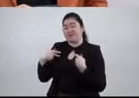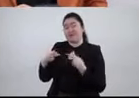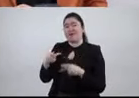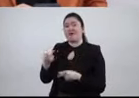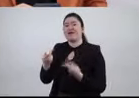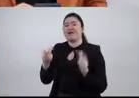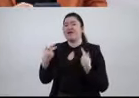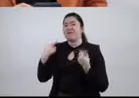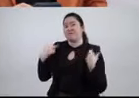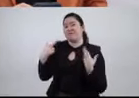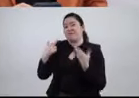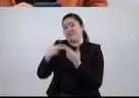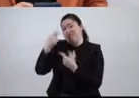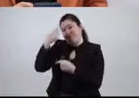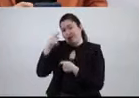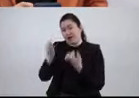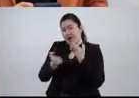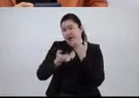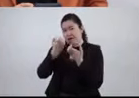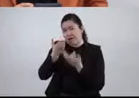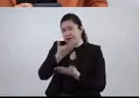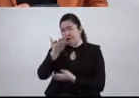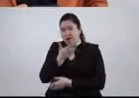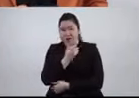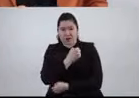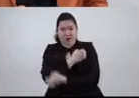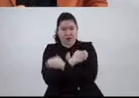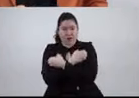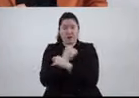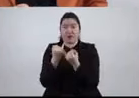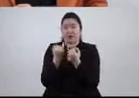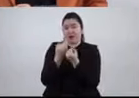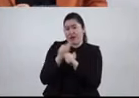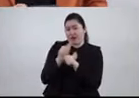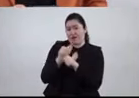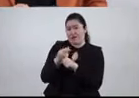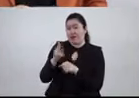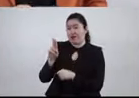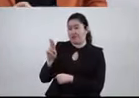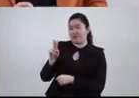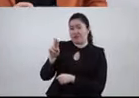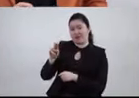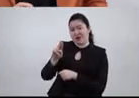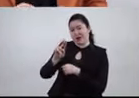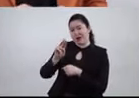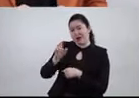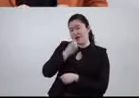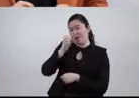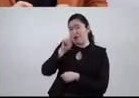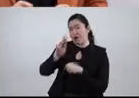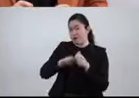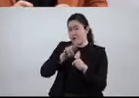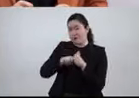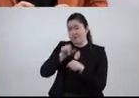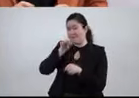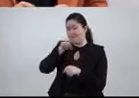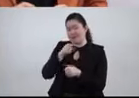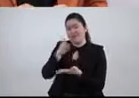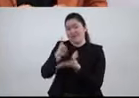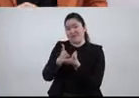están estudiando el apostolado de la educación actualmente en nuestras normales. Muchas felicidades. Pero para entrar en